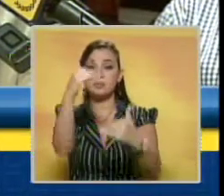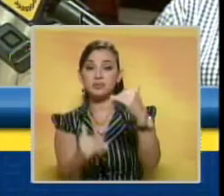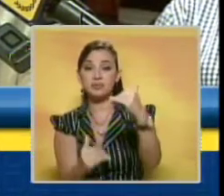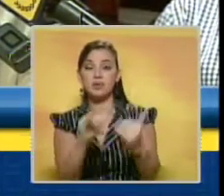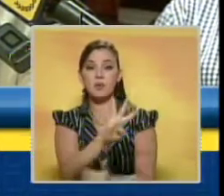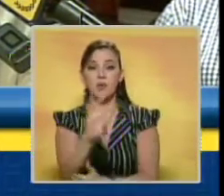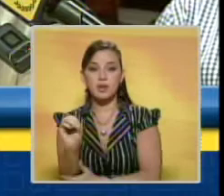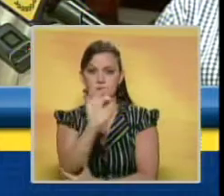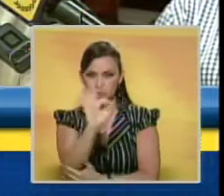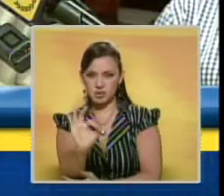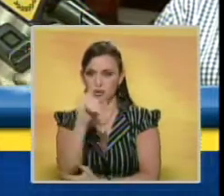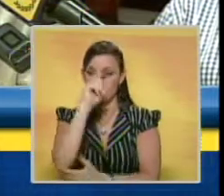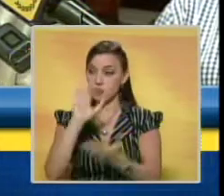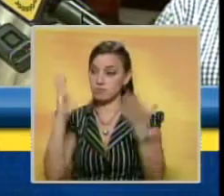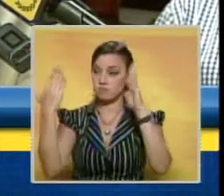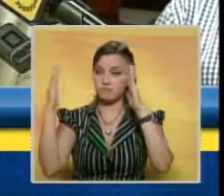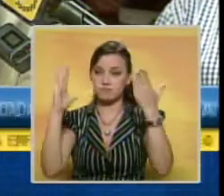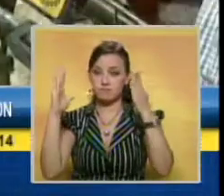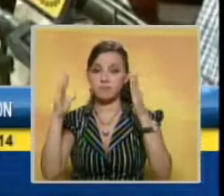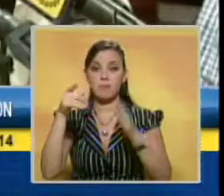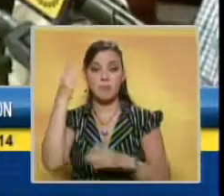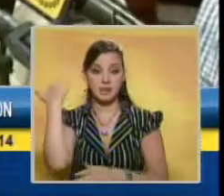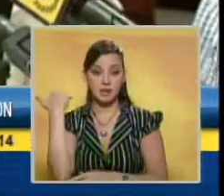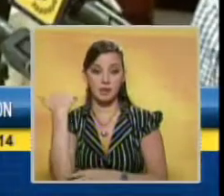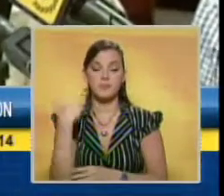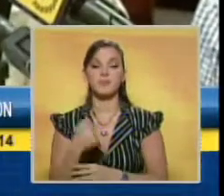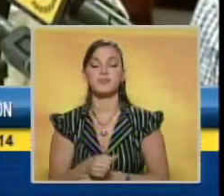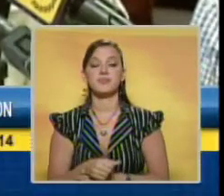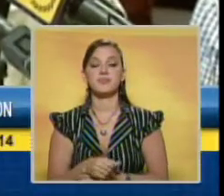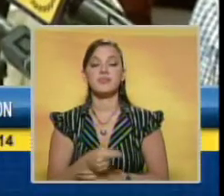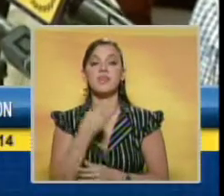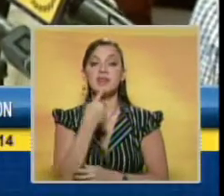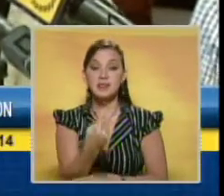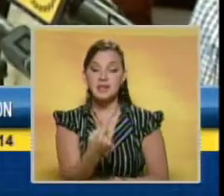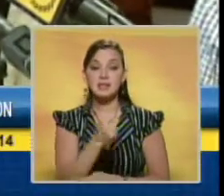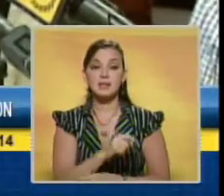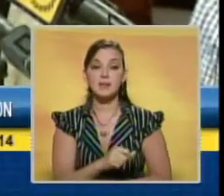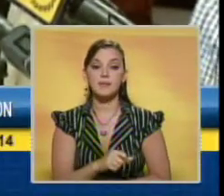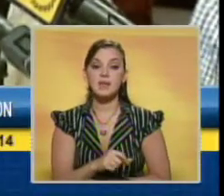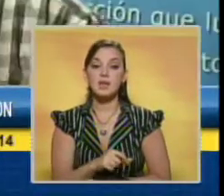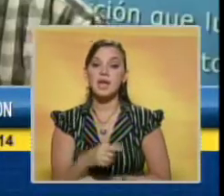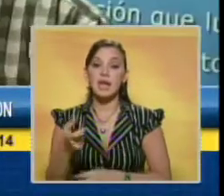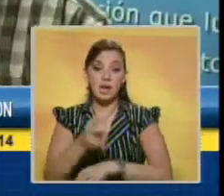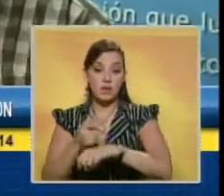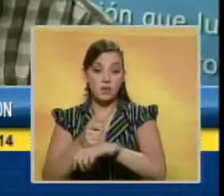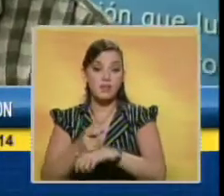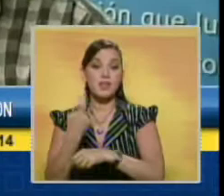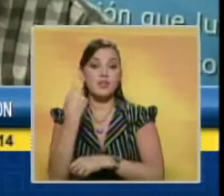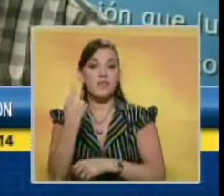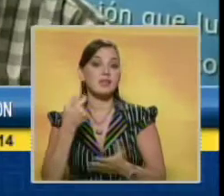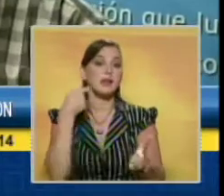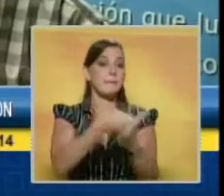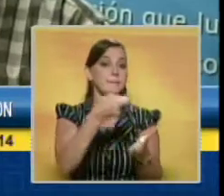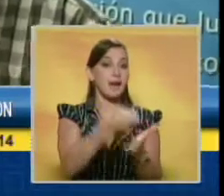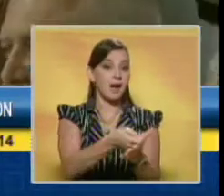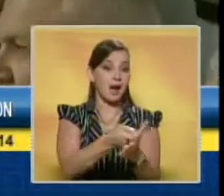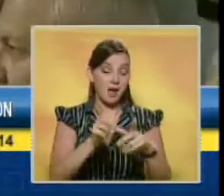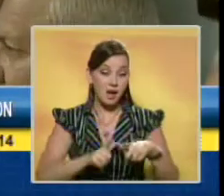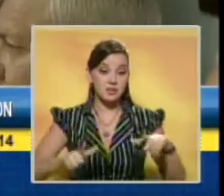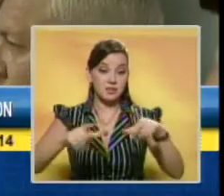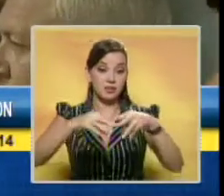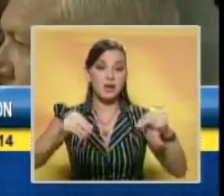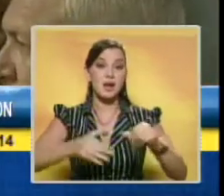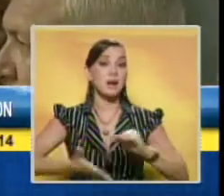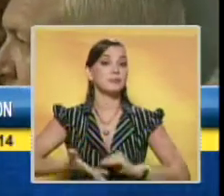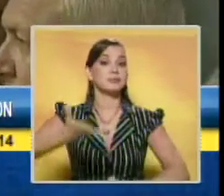con respecto al año pasado en área de siembra. Pestana afirmó que el Ejecutivo Nacional mantiene una deuda con el sector agropecuario que supera